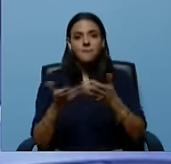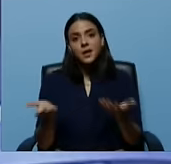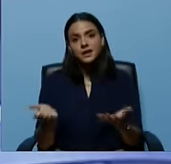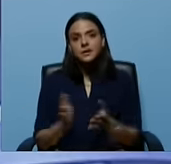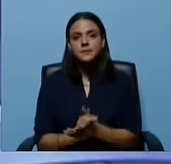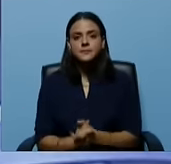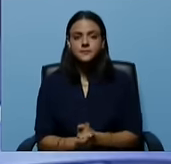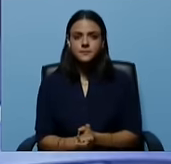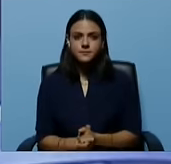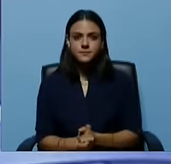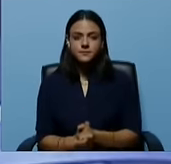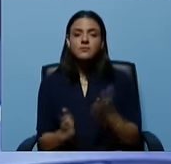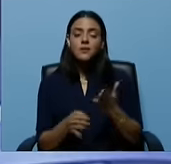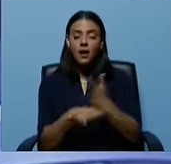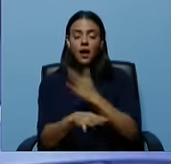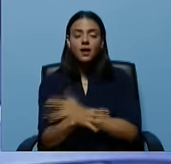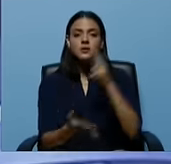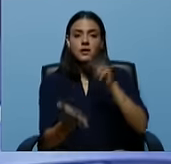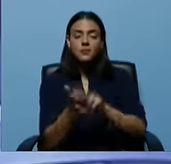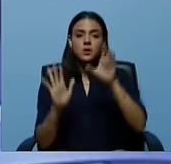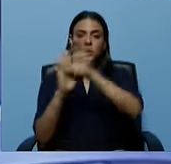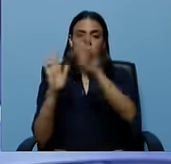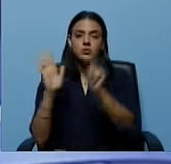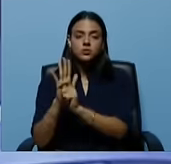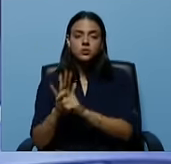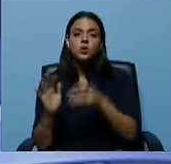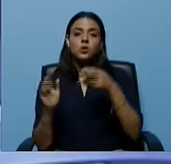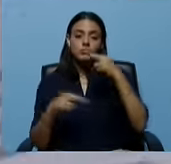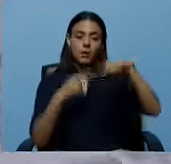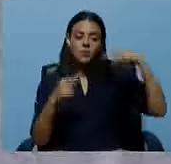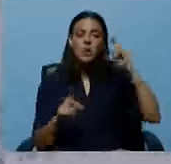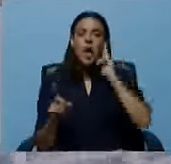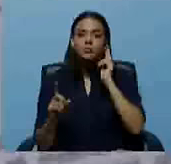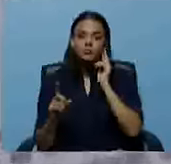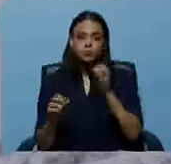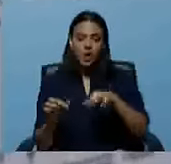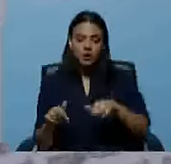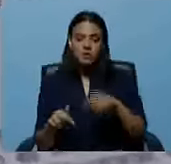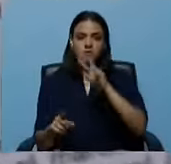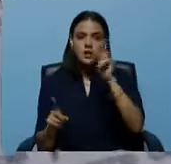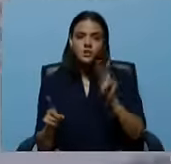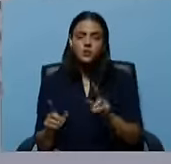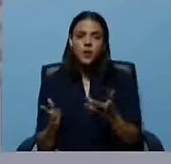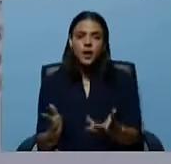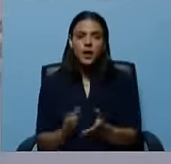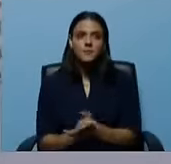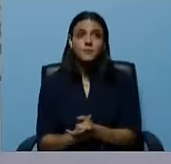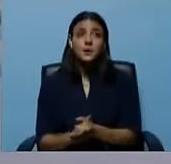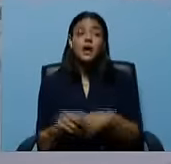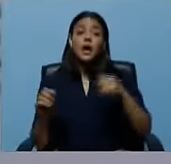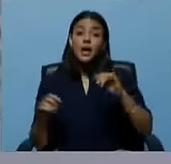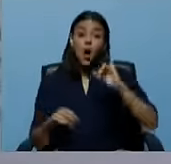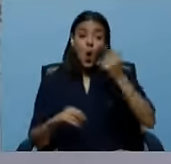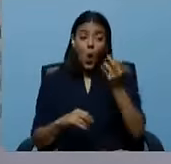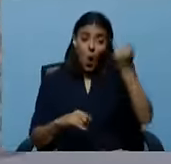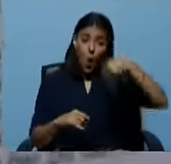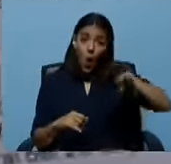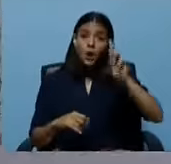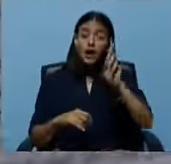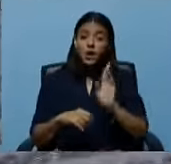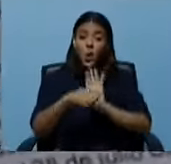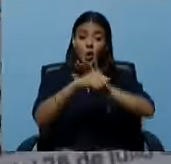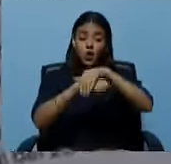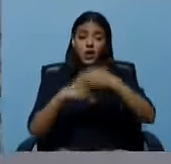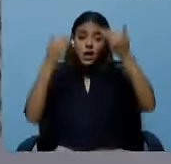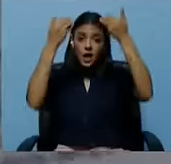que se aprobara la Constitución de la República Bolivariana de Venezuela. Jorge Rodríguez Gómez, presidente de